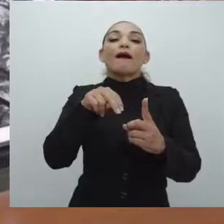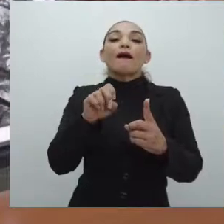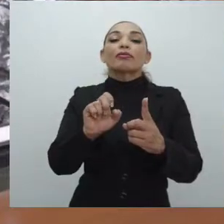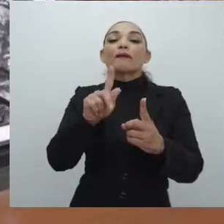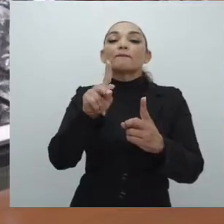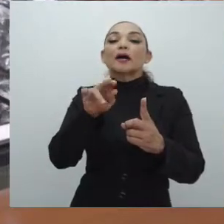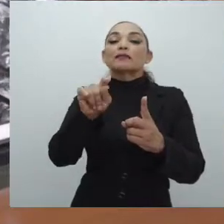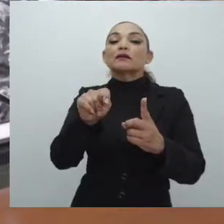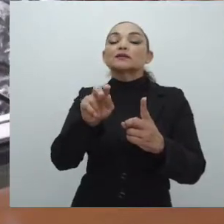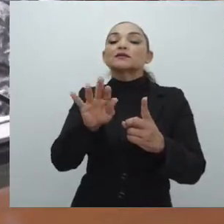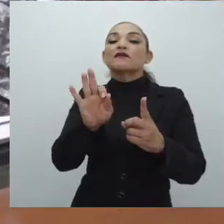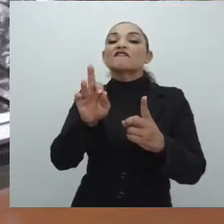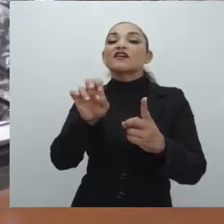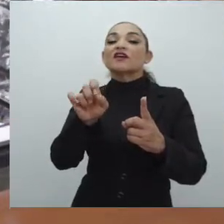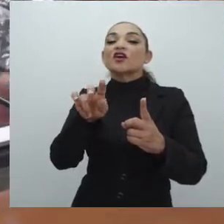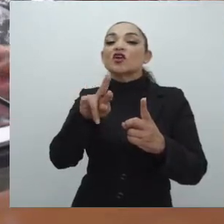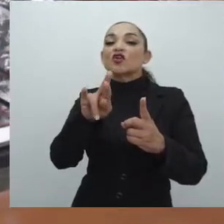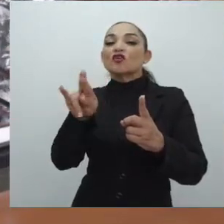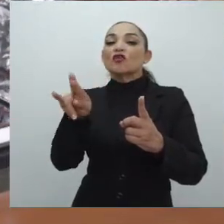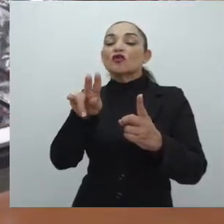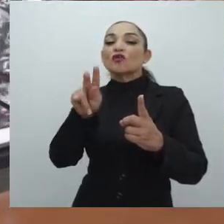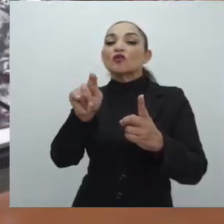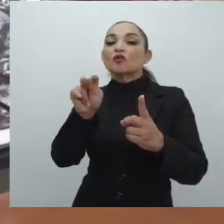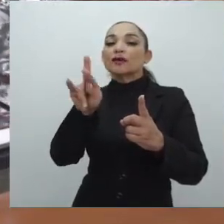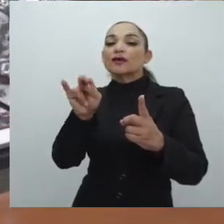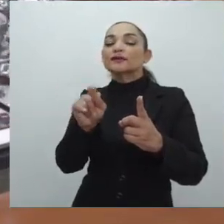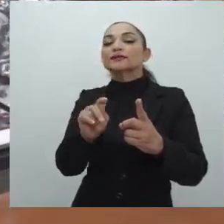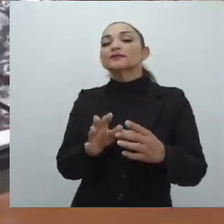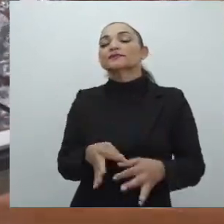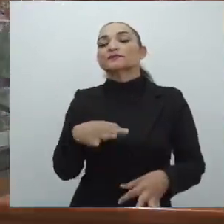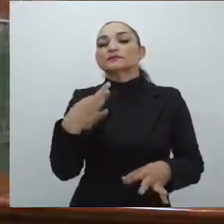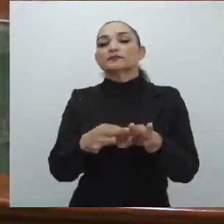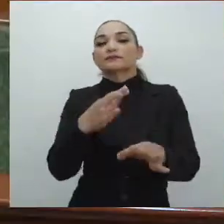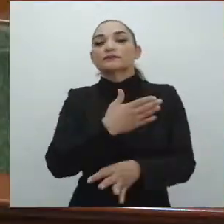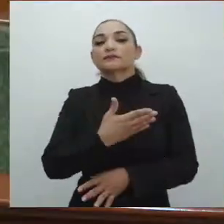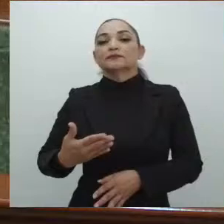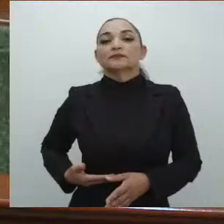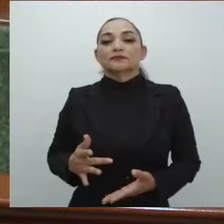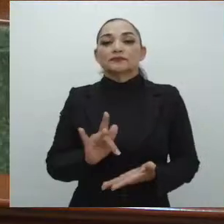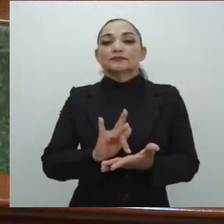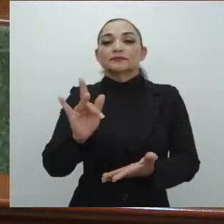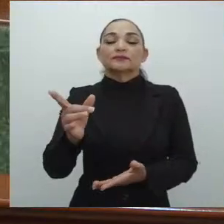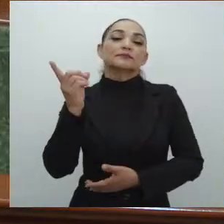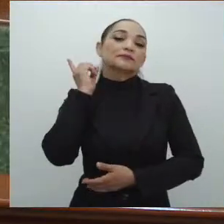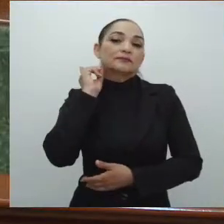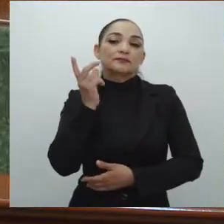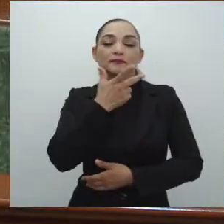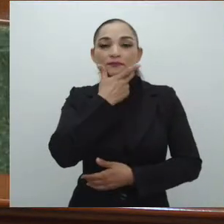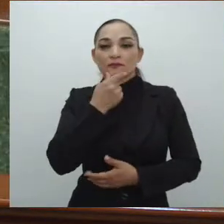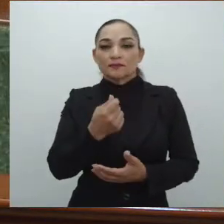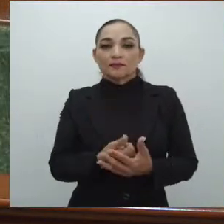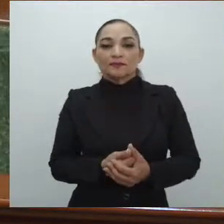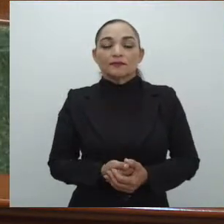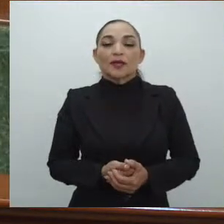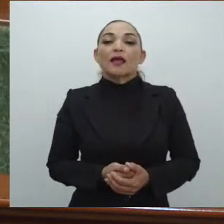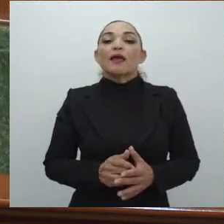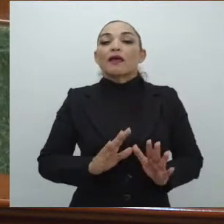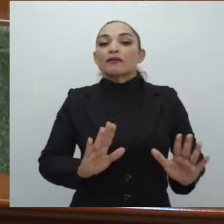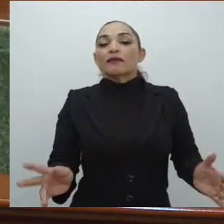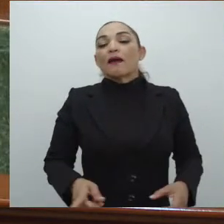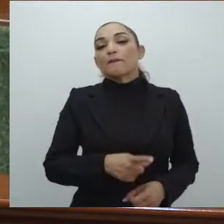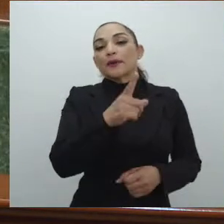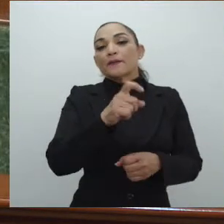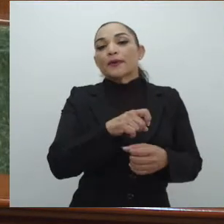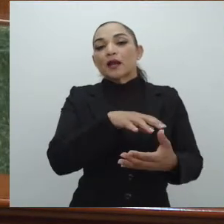Fierro Ruiz. Es cuanto, diputado presidente. Gracias, diputado. Habiéndosele dado